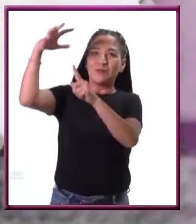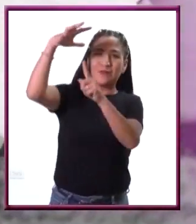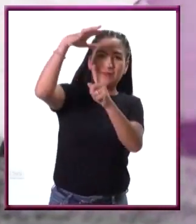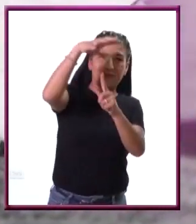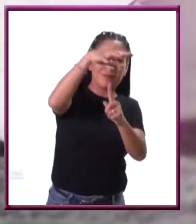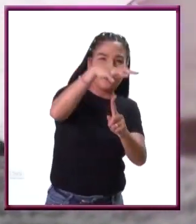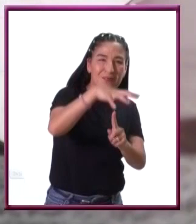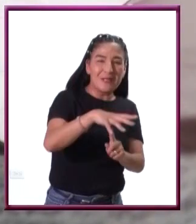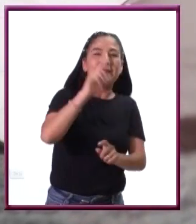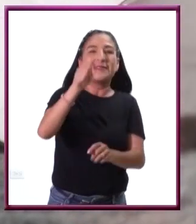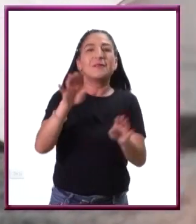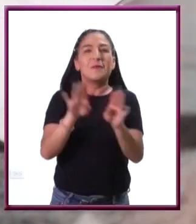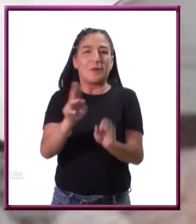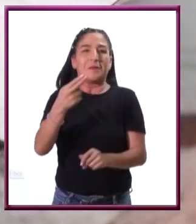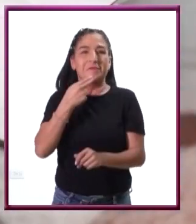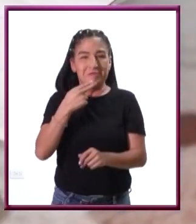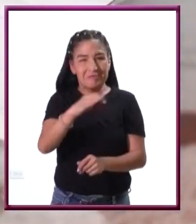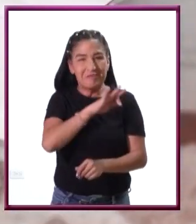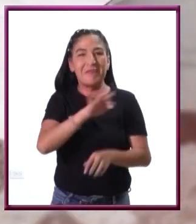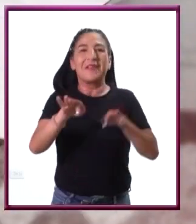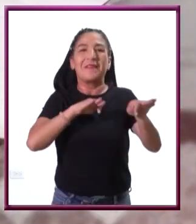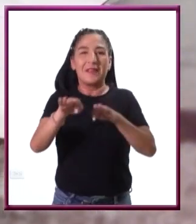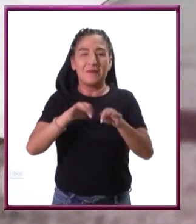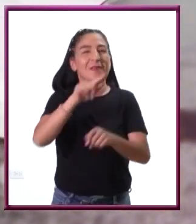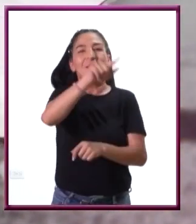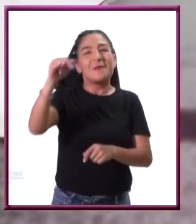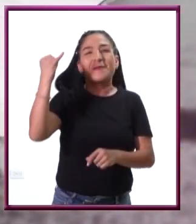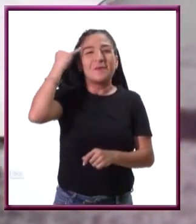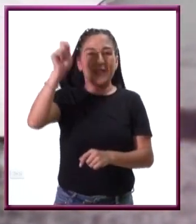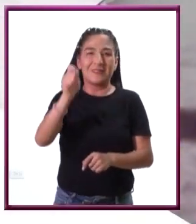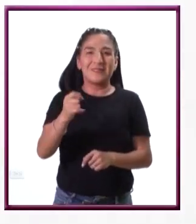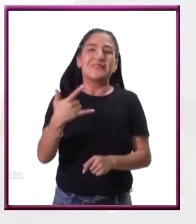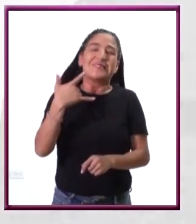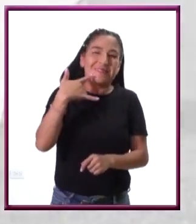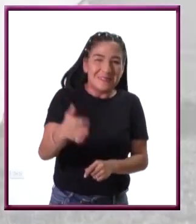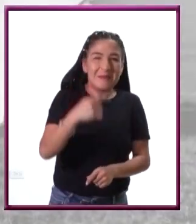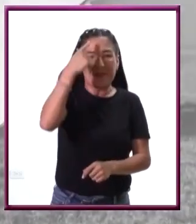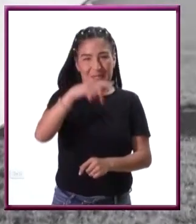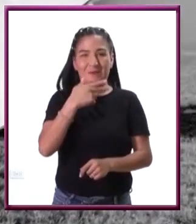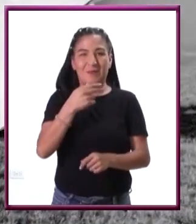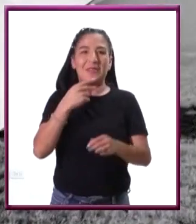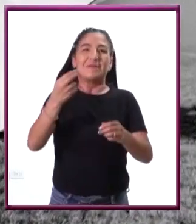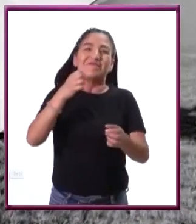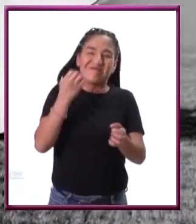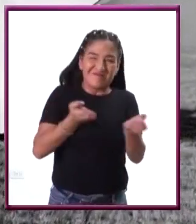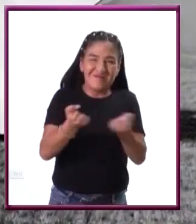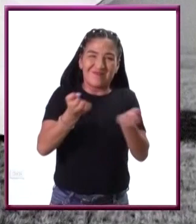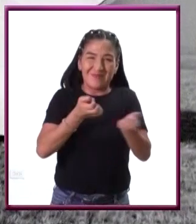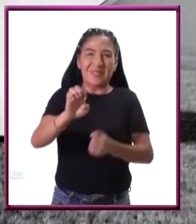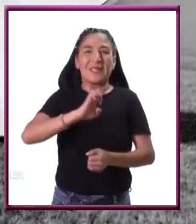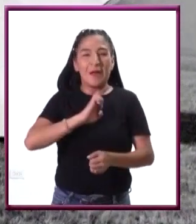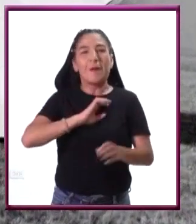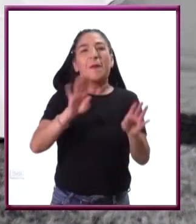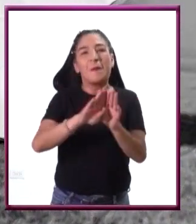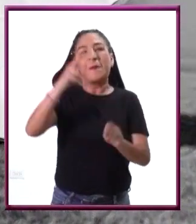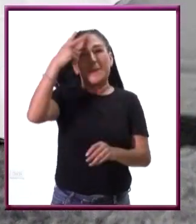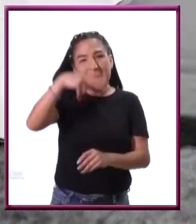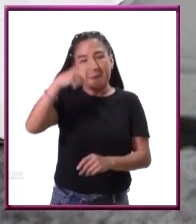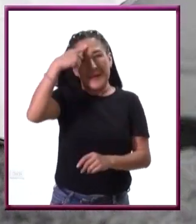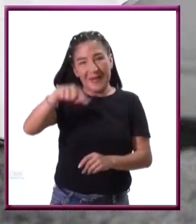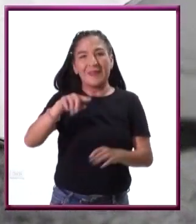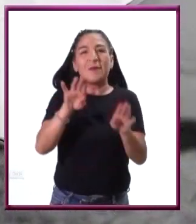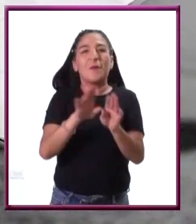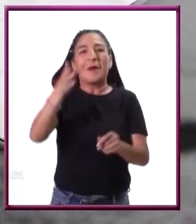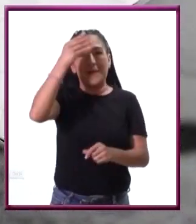una herramienta de trabajo. Imagina la fuerza que este hombre necesita en su entrenamiento para utilizar el paracaídas.